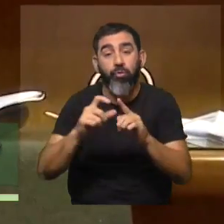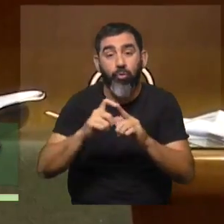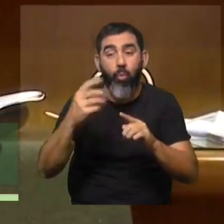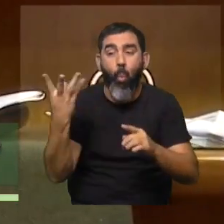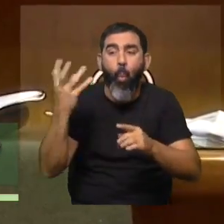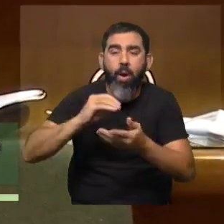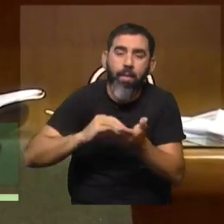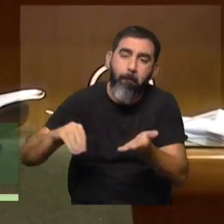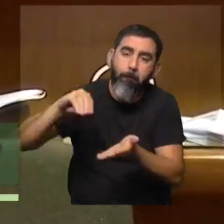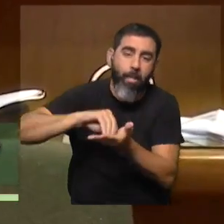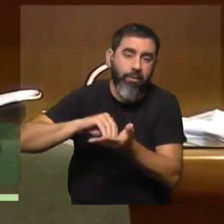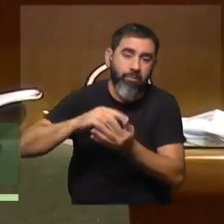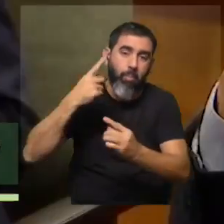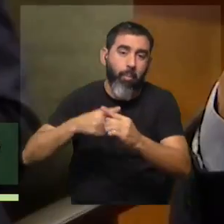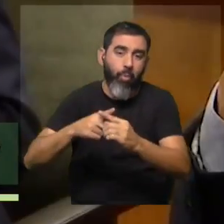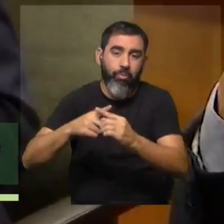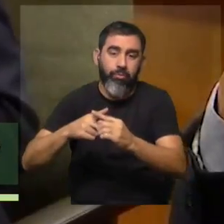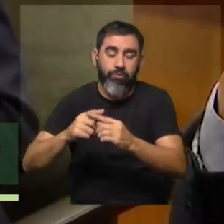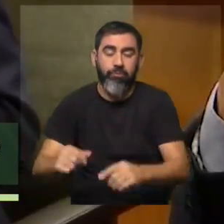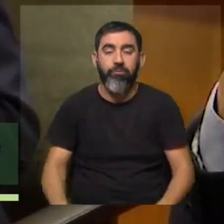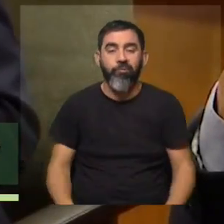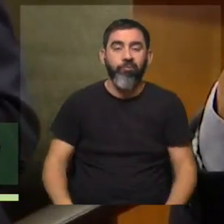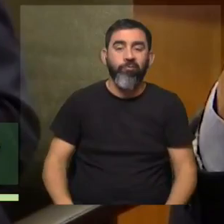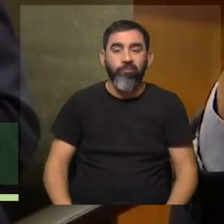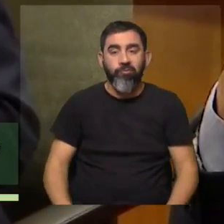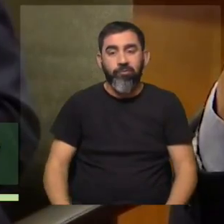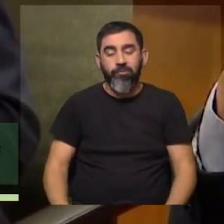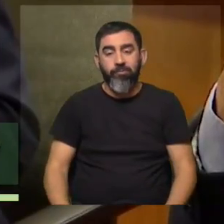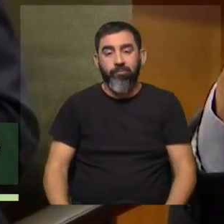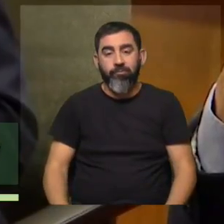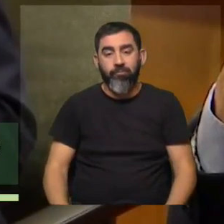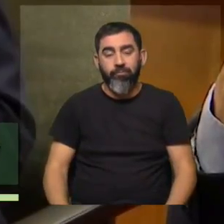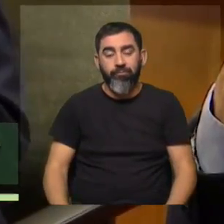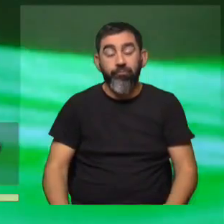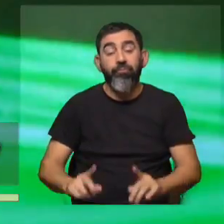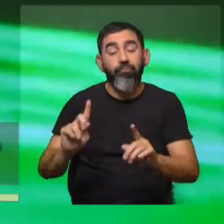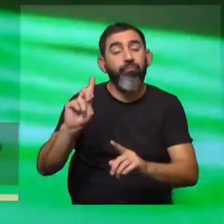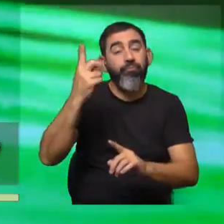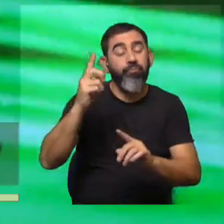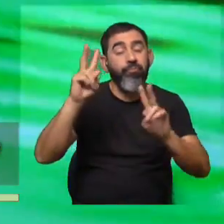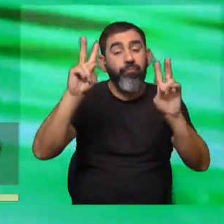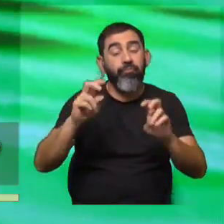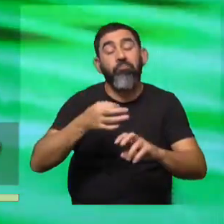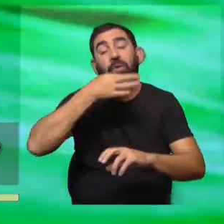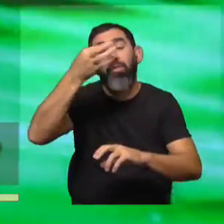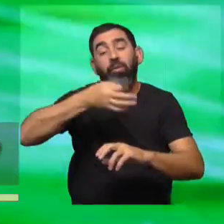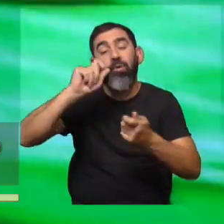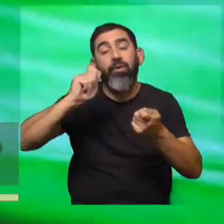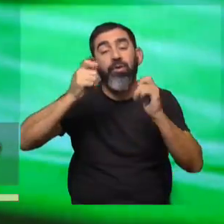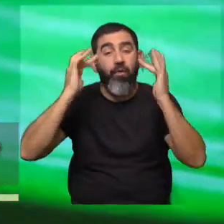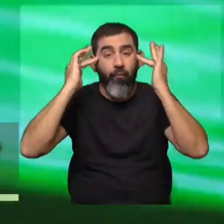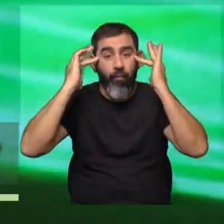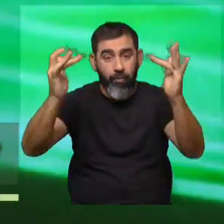40 veces más que estos 20 millones de dólares que se están asignando Salud Mental otras prioridades es en el discurso la transformación